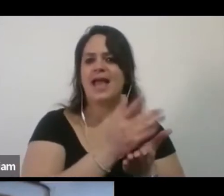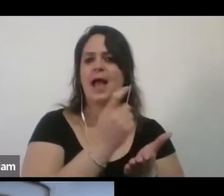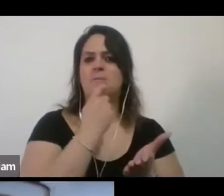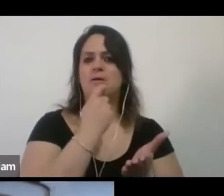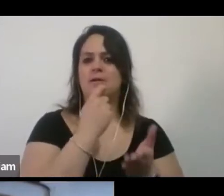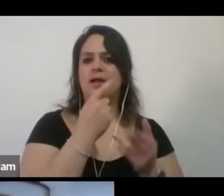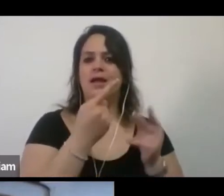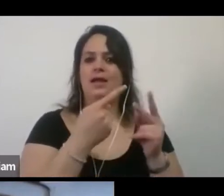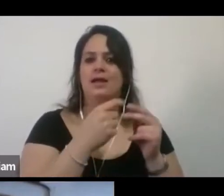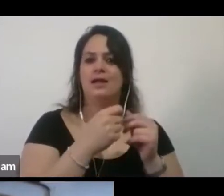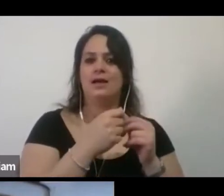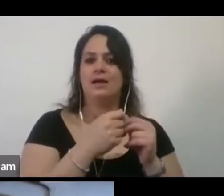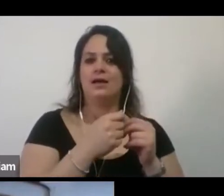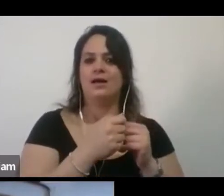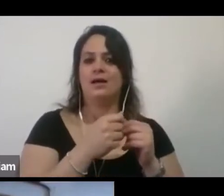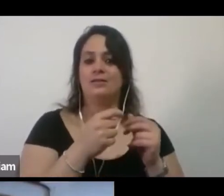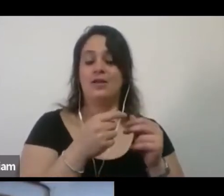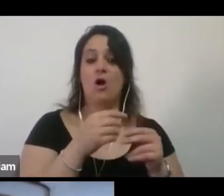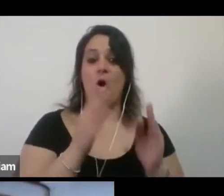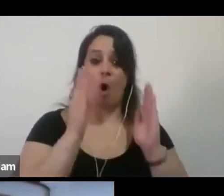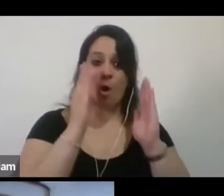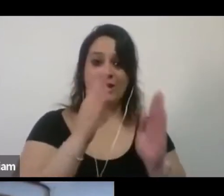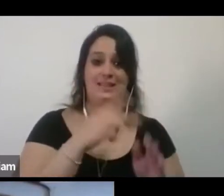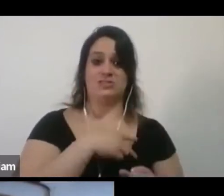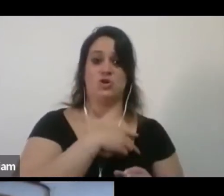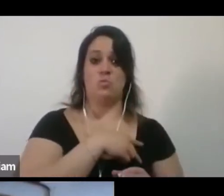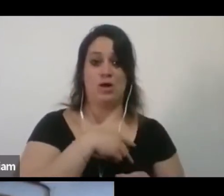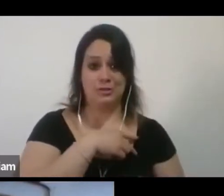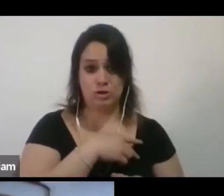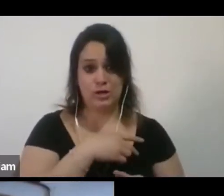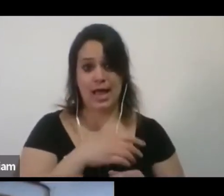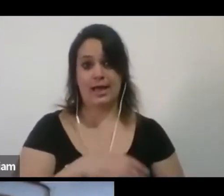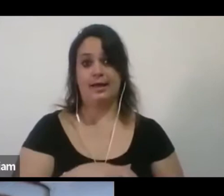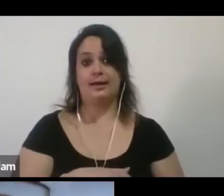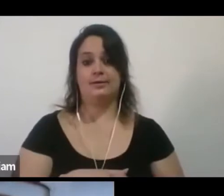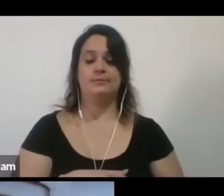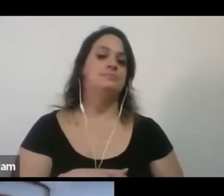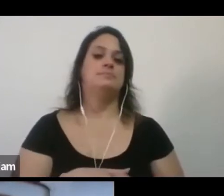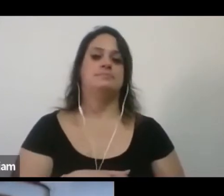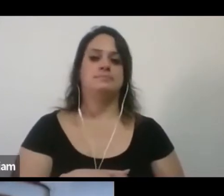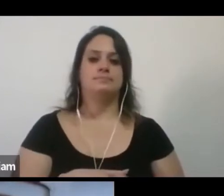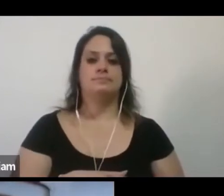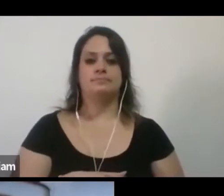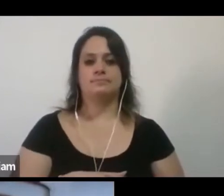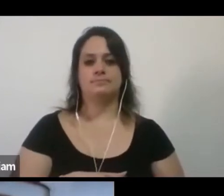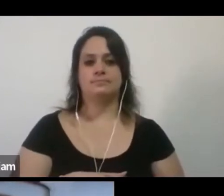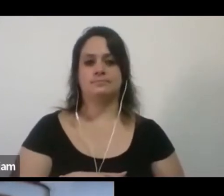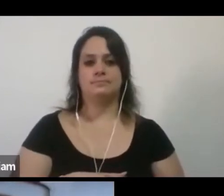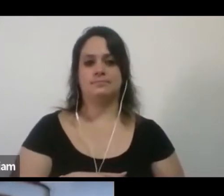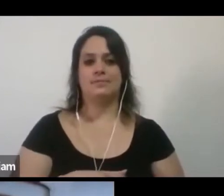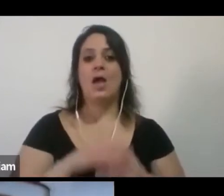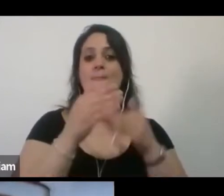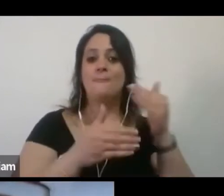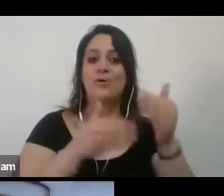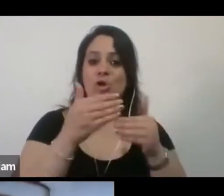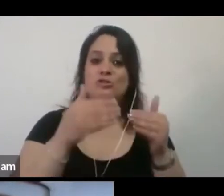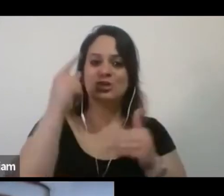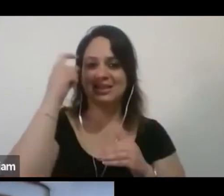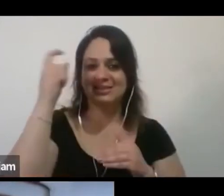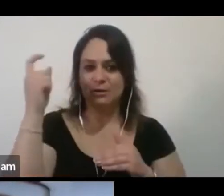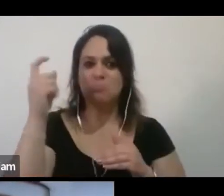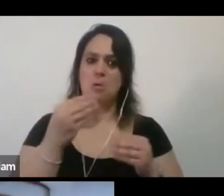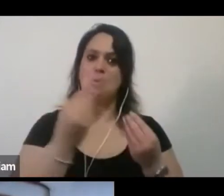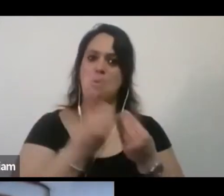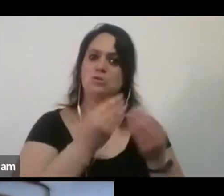técnicas de exploración, orientación vocacional, introducción a la psicología. Bueno, formé parte de